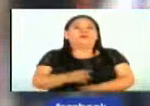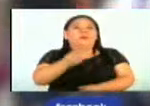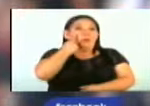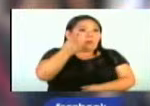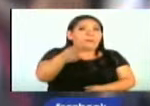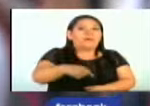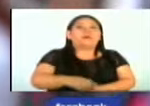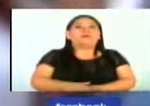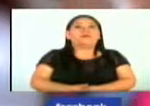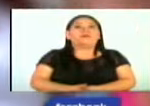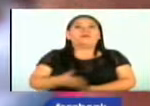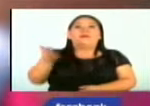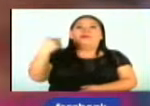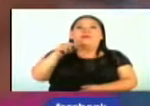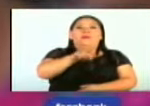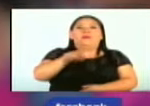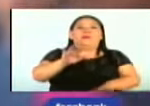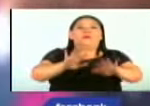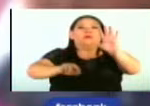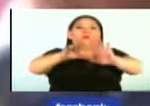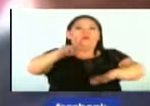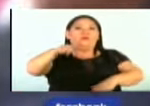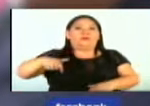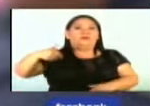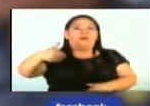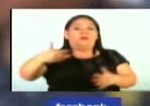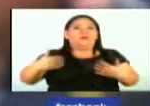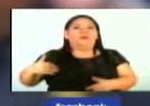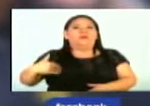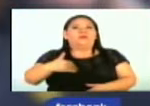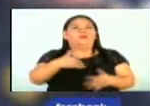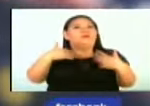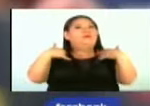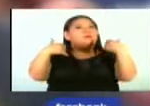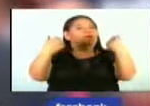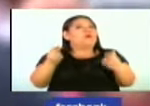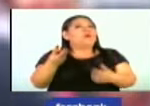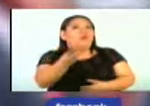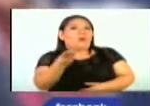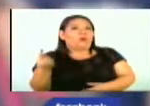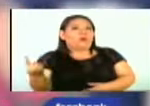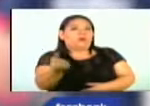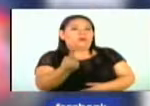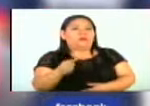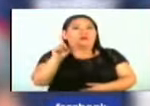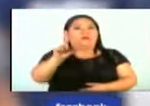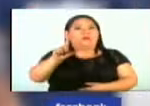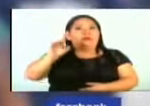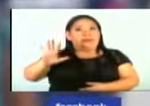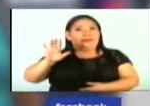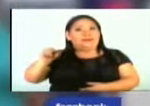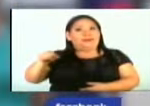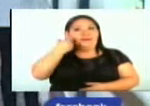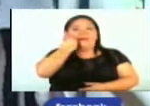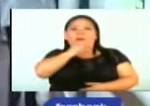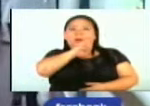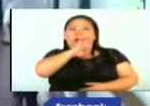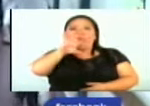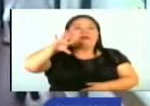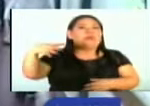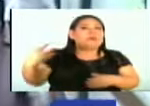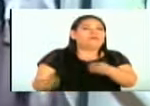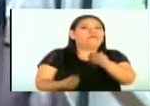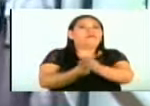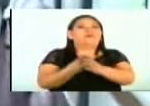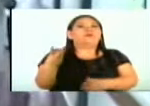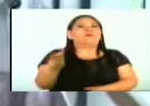clientes. En la semana 18 de este año, el Ministerio de Salud reportó 15 casos de fiebre tifoidea, los cuales se suman a los más